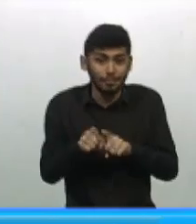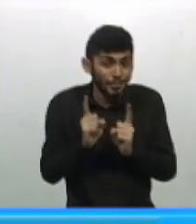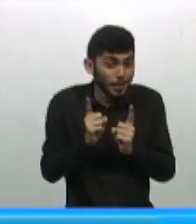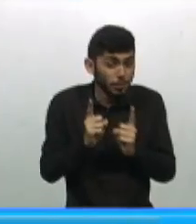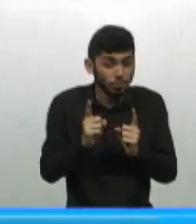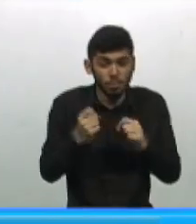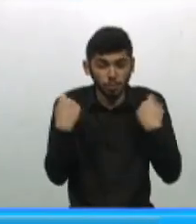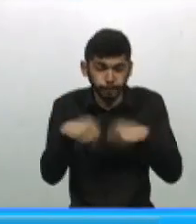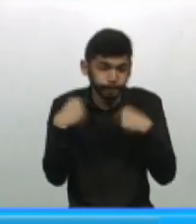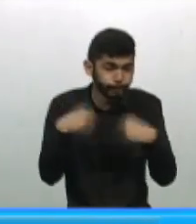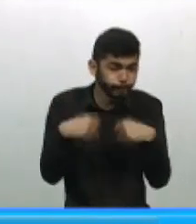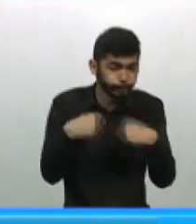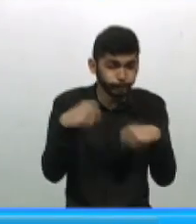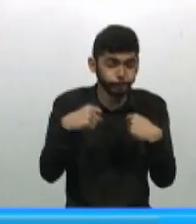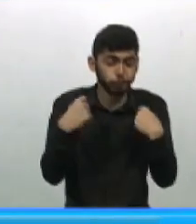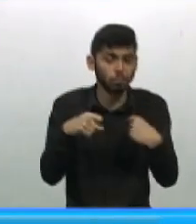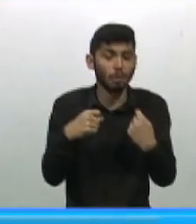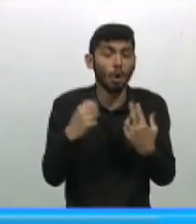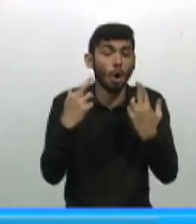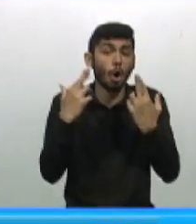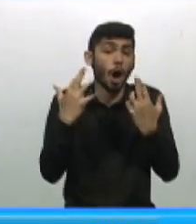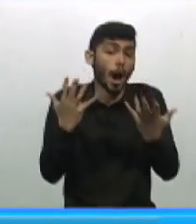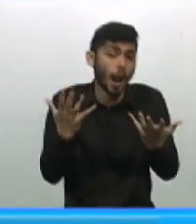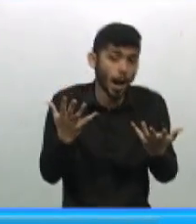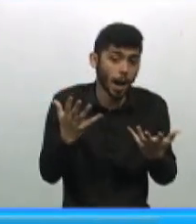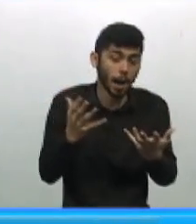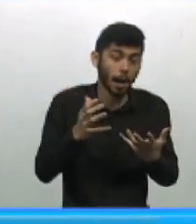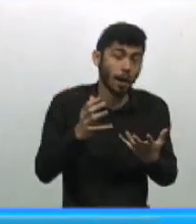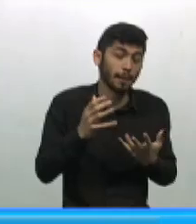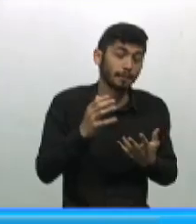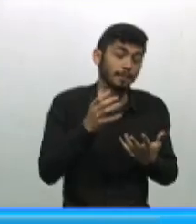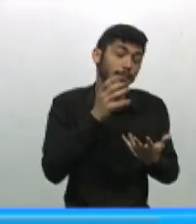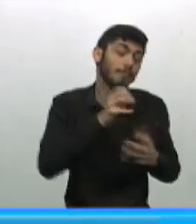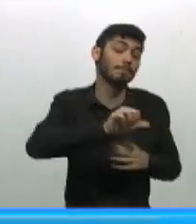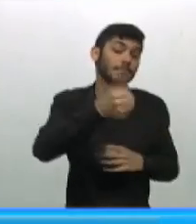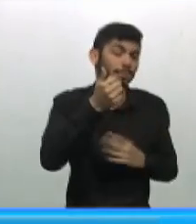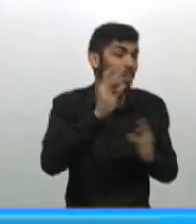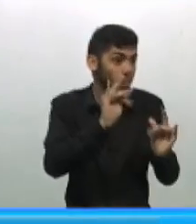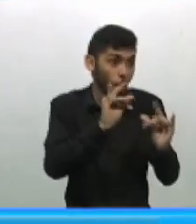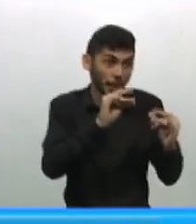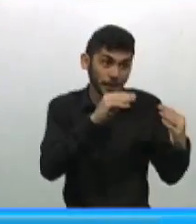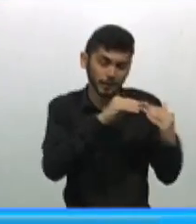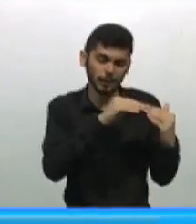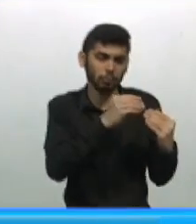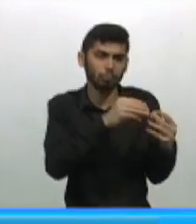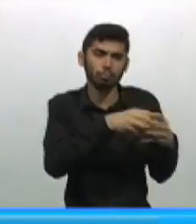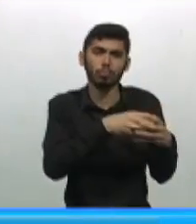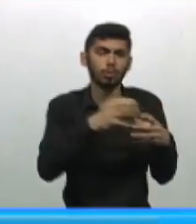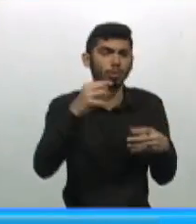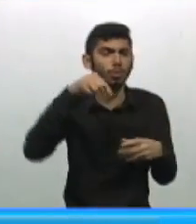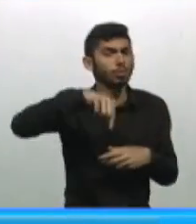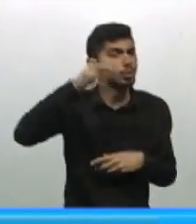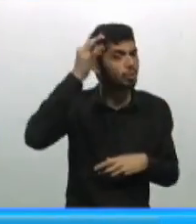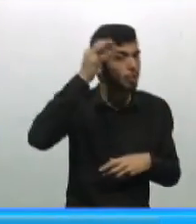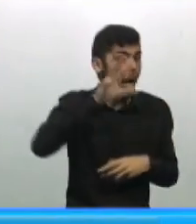prepararlo de la misma forma esperemos que esperemos que se dé de una forma parecida va a ser muy muy difícil por por cómo juega Sudáfrica y por lo que